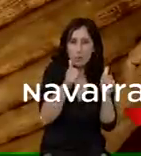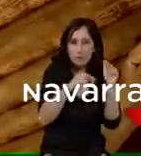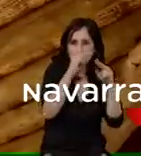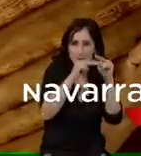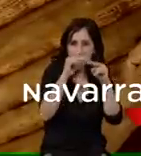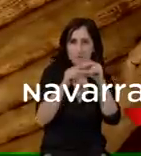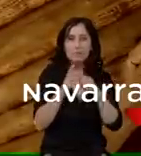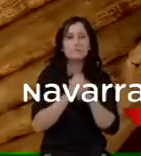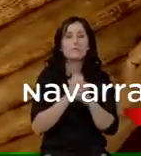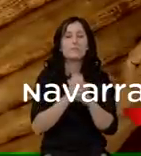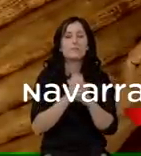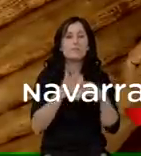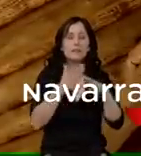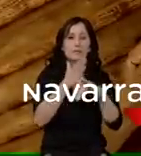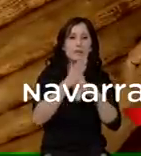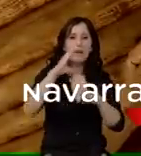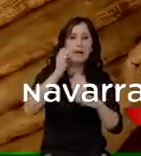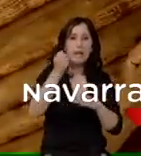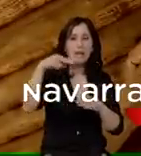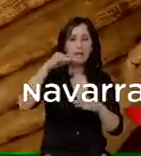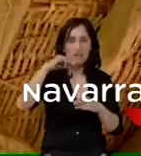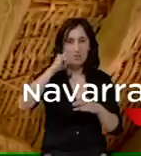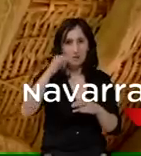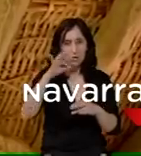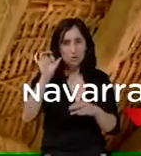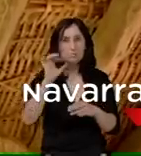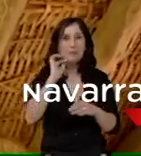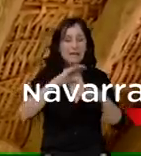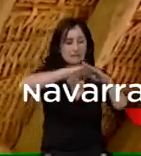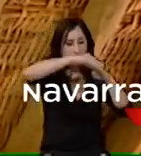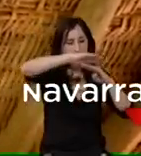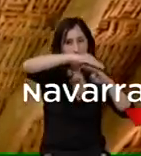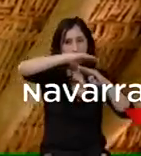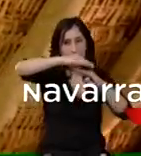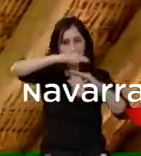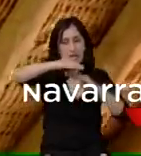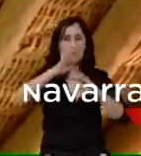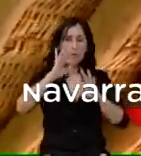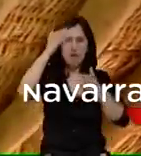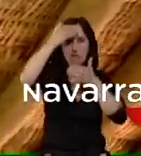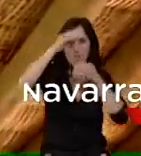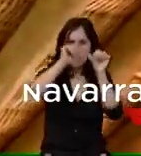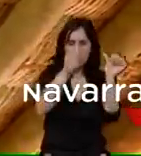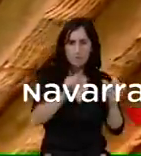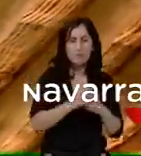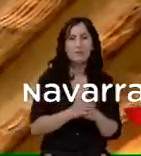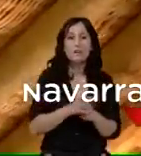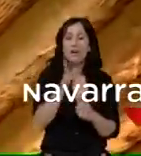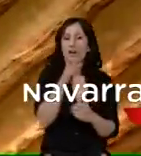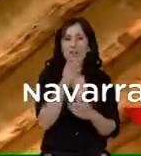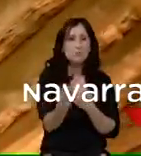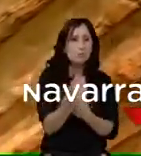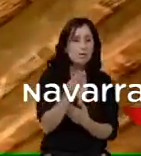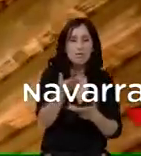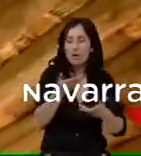cañizo, los olivos, la teja árabe. Y ahora, pues no hay ningún tipo de ayuda ni